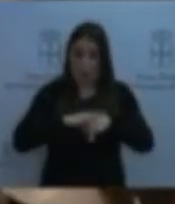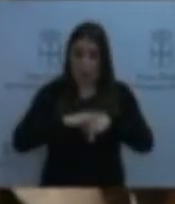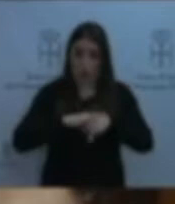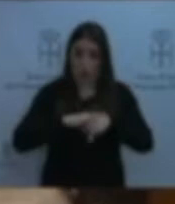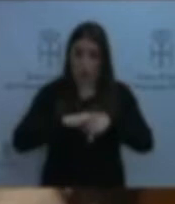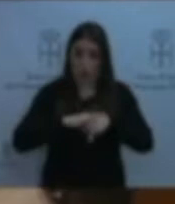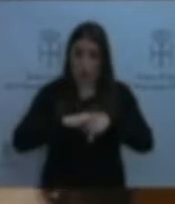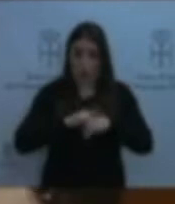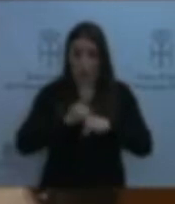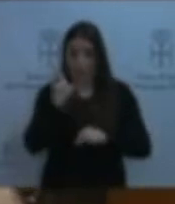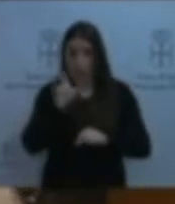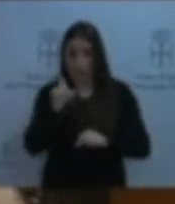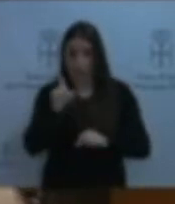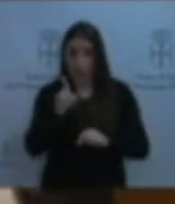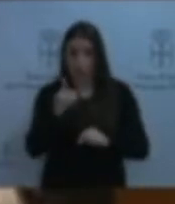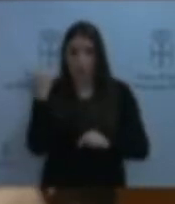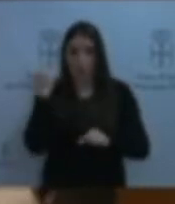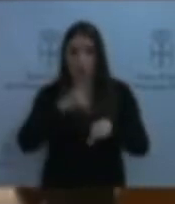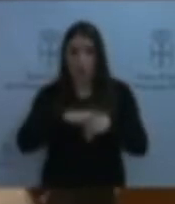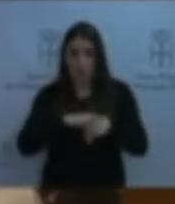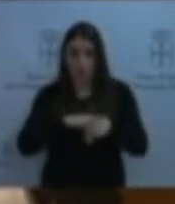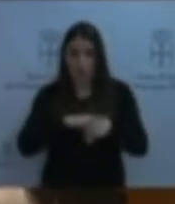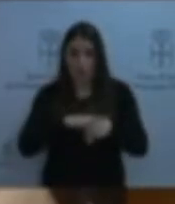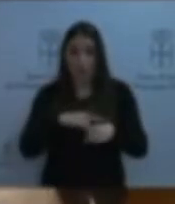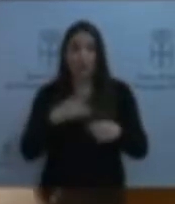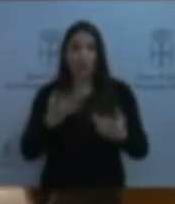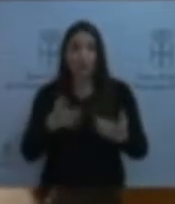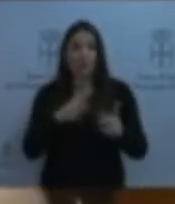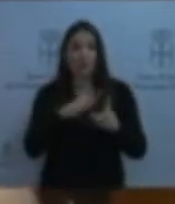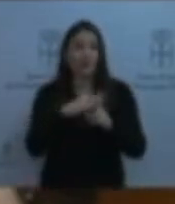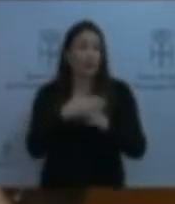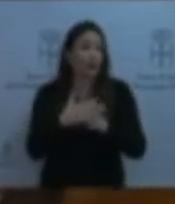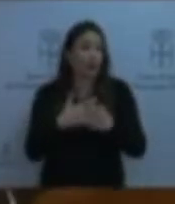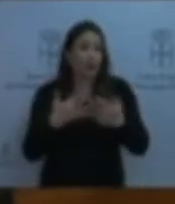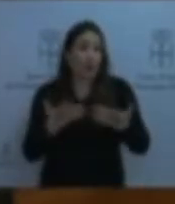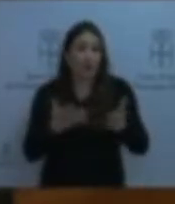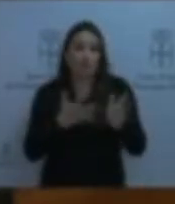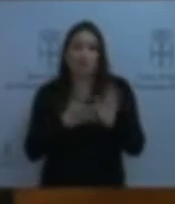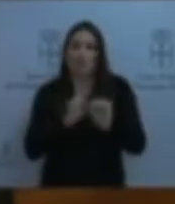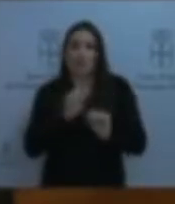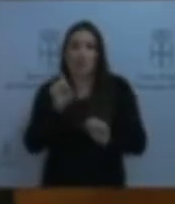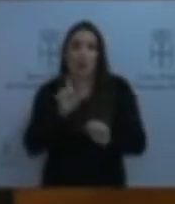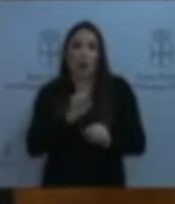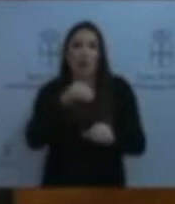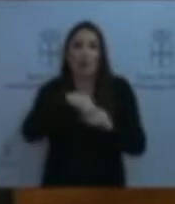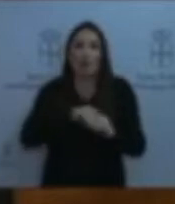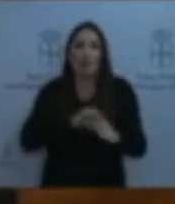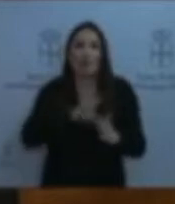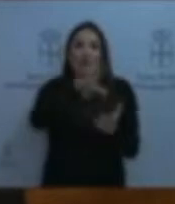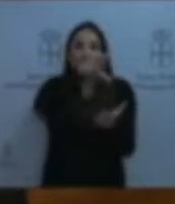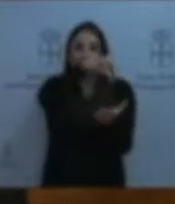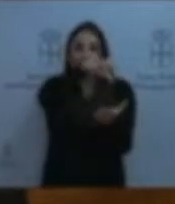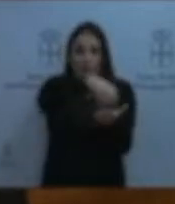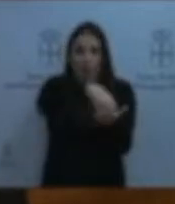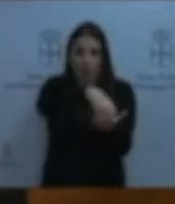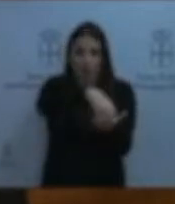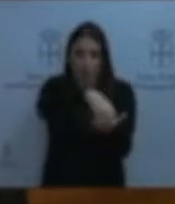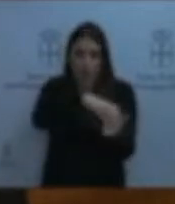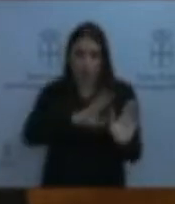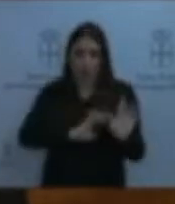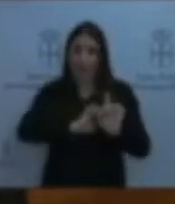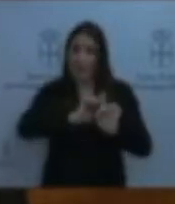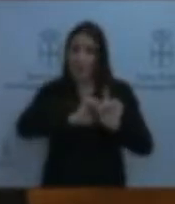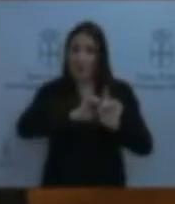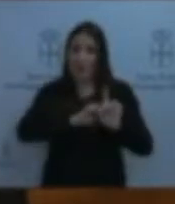la fuga del pasado lunes, lo que se ha producido ha sido una fuga en una instalación de medición de los niveles